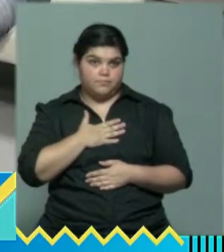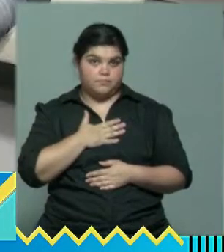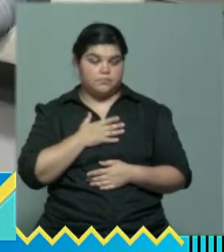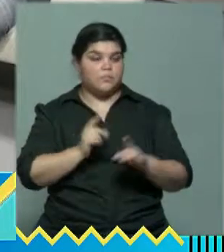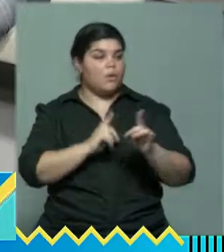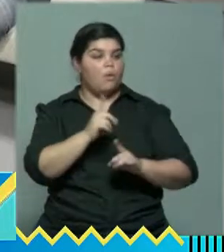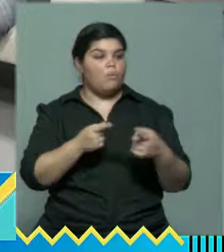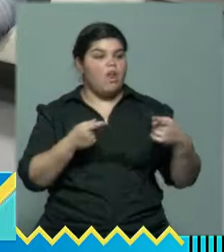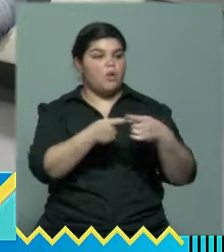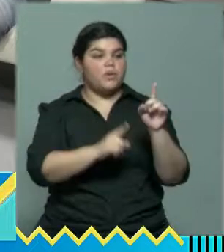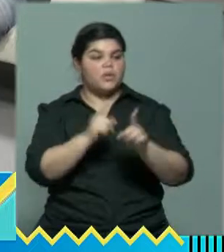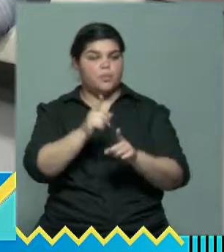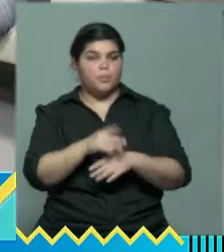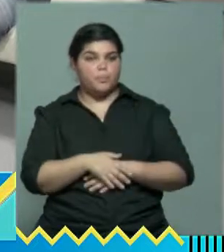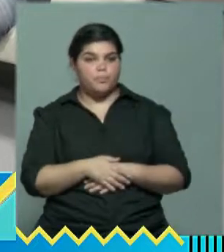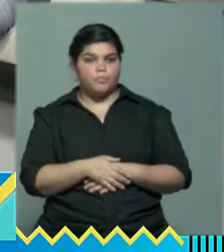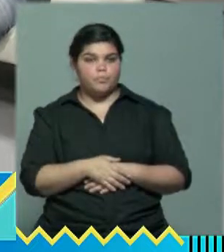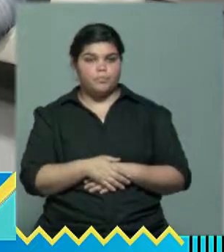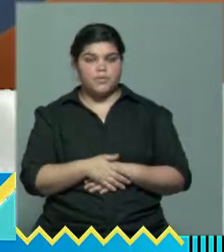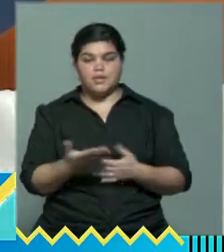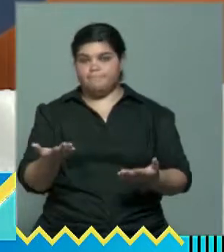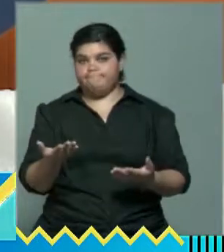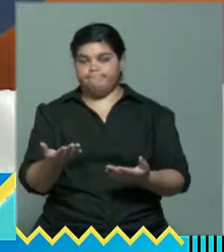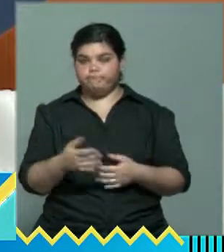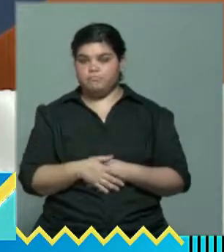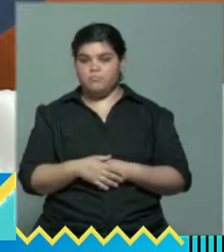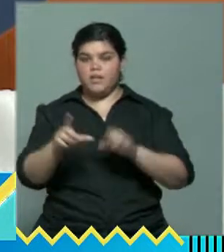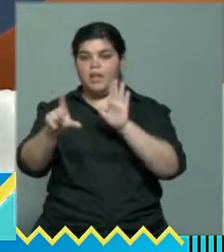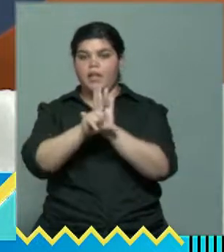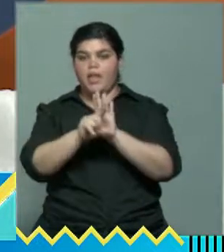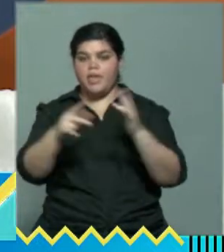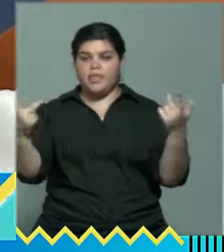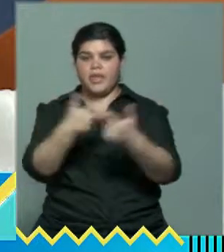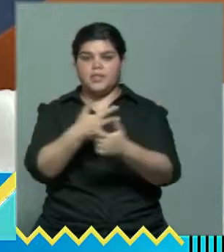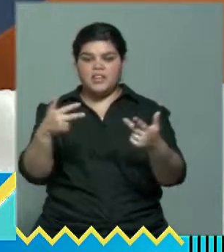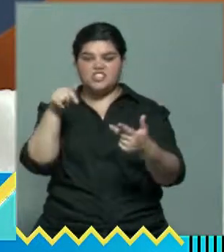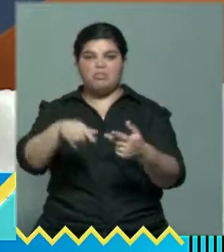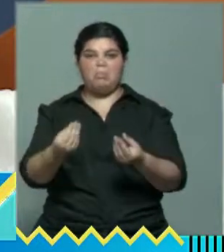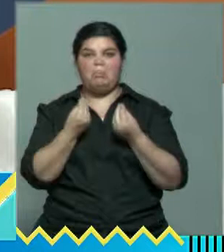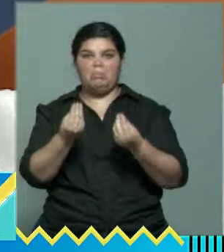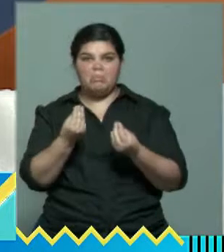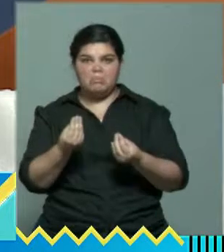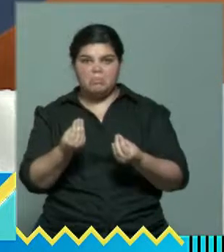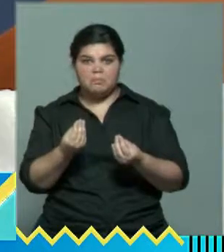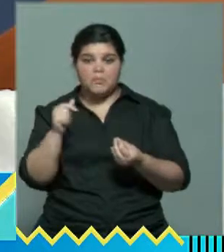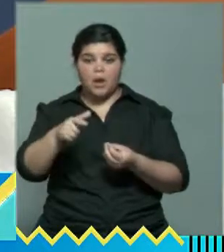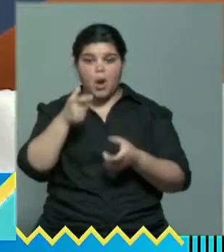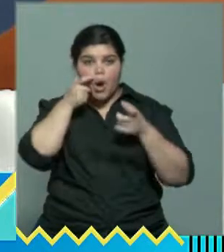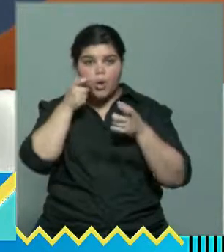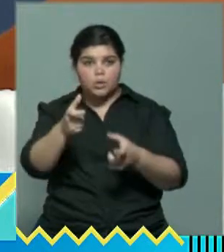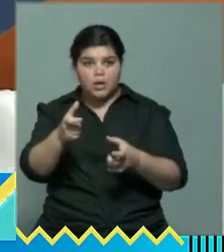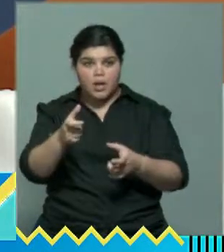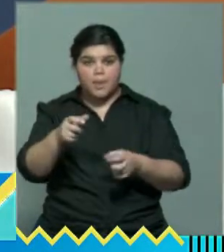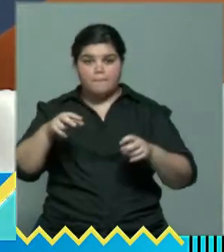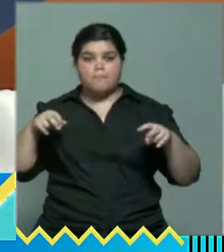objetivo para salvar esa duda? El tema de la ley de tránsito es para regular el tránsito de las personas, la